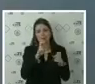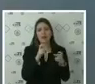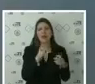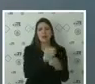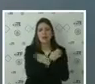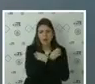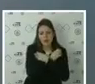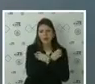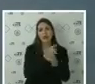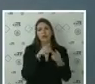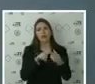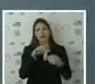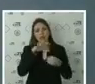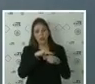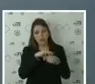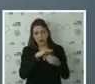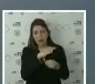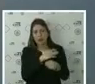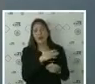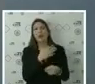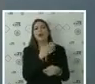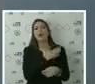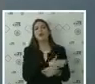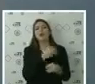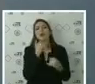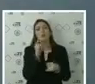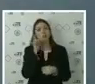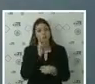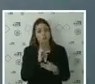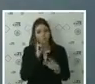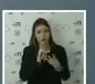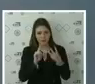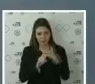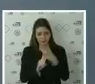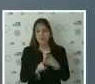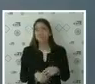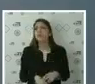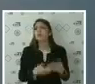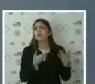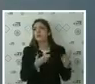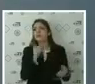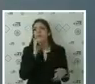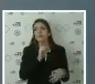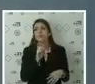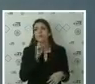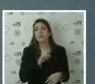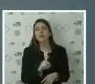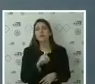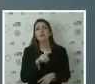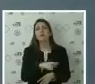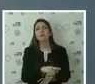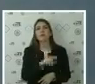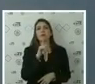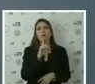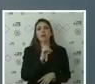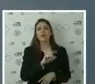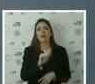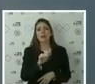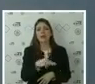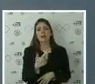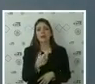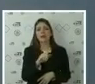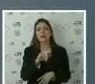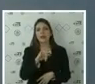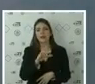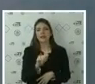y género? Daría el uso de la voz a Angélica Gabriela Rosas Reyes, del Instituto de Educación Media Superior.